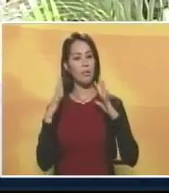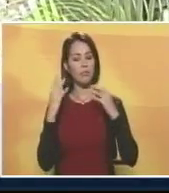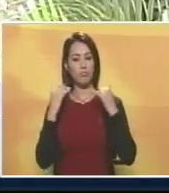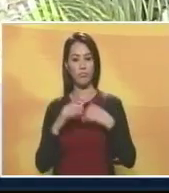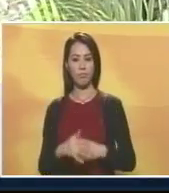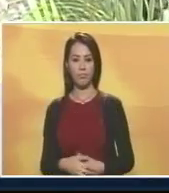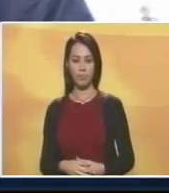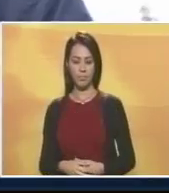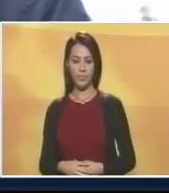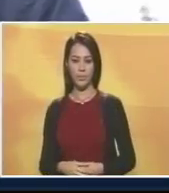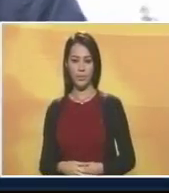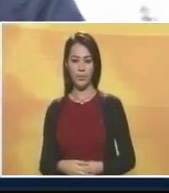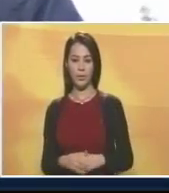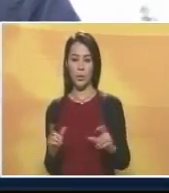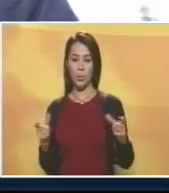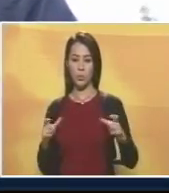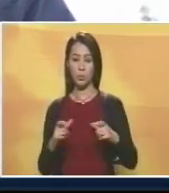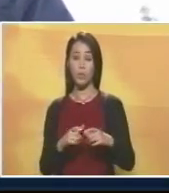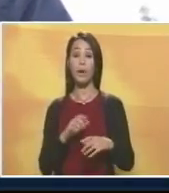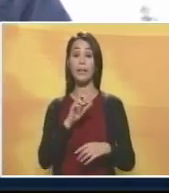carnestolenda. Se ha reducido el